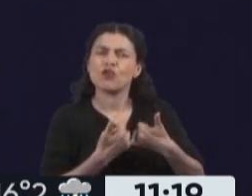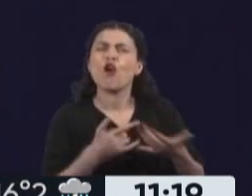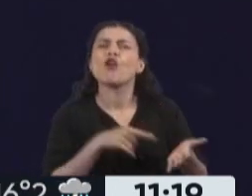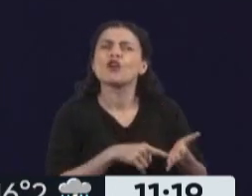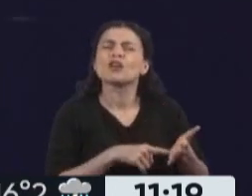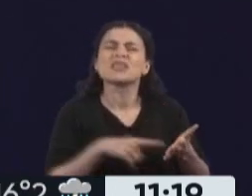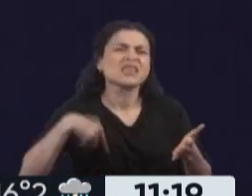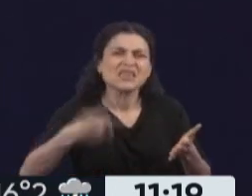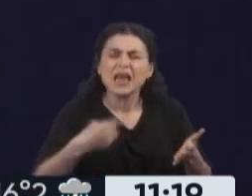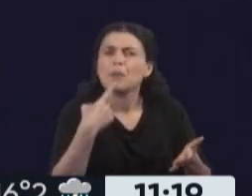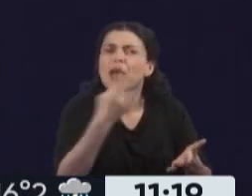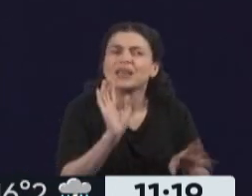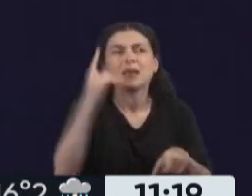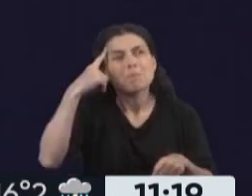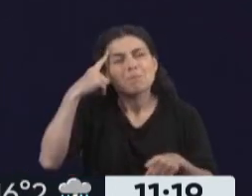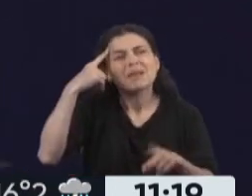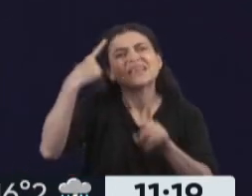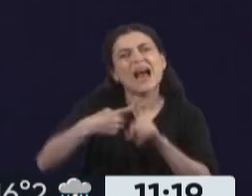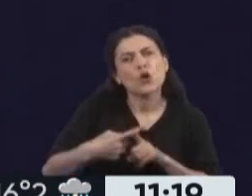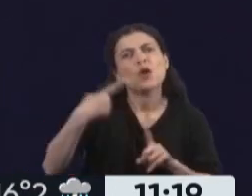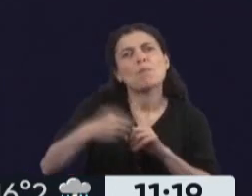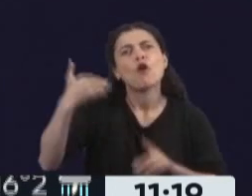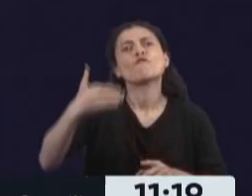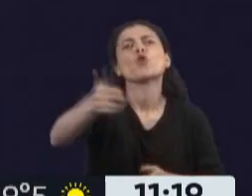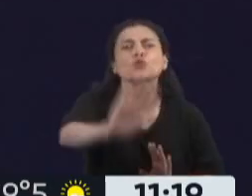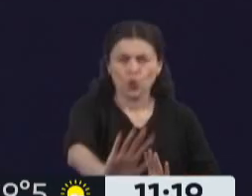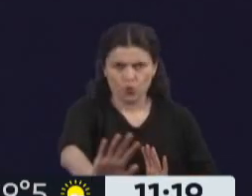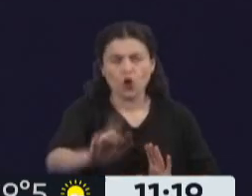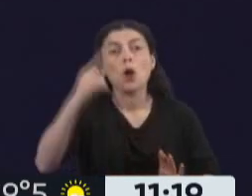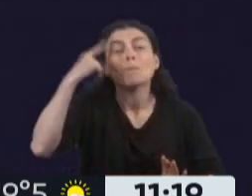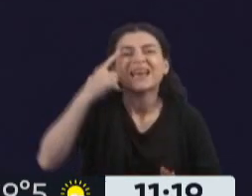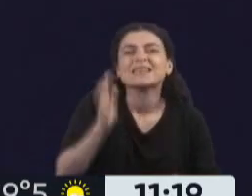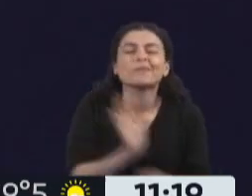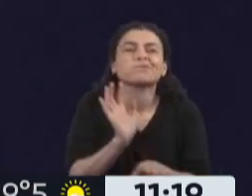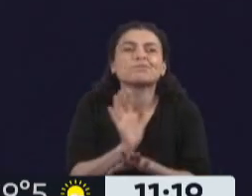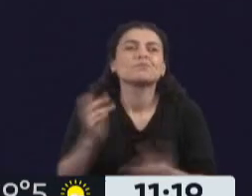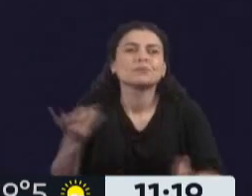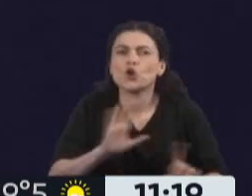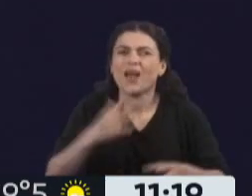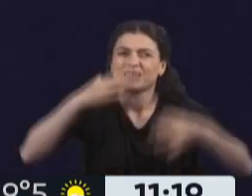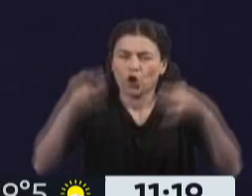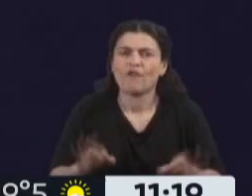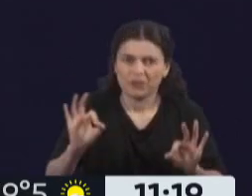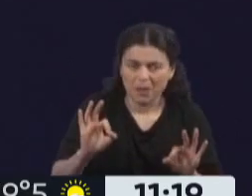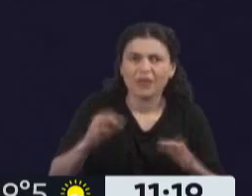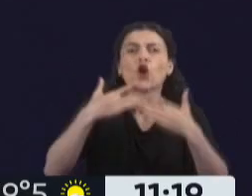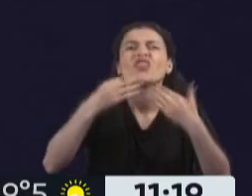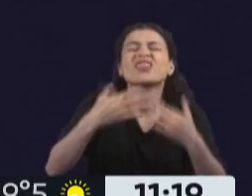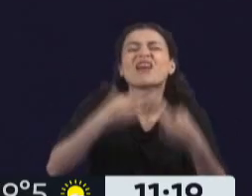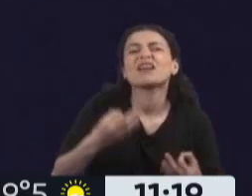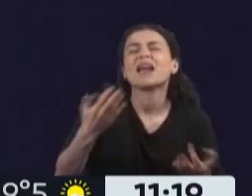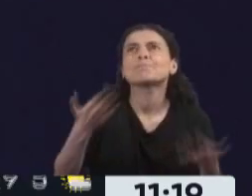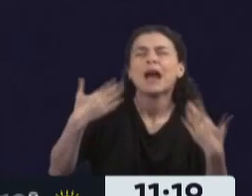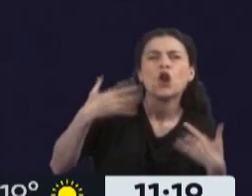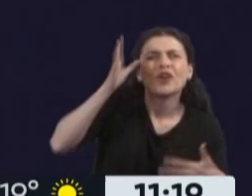hacer una especie de proyección de lo que opinan que va a ocurrir, obviamente sin saber bien ni cuál va a ser el clima ni cuál va a ser el consumo